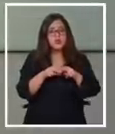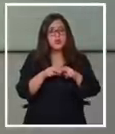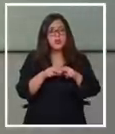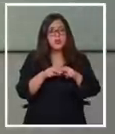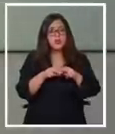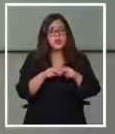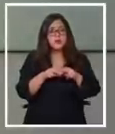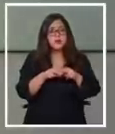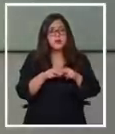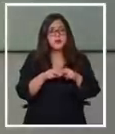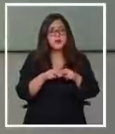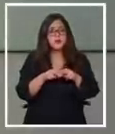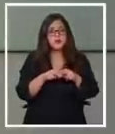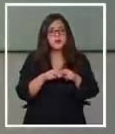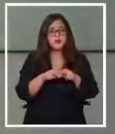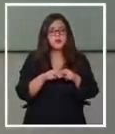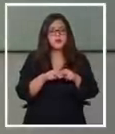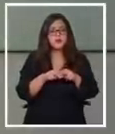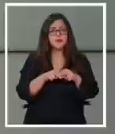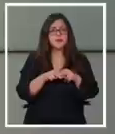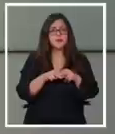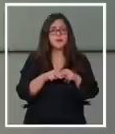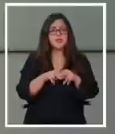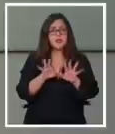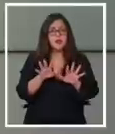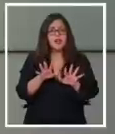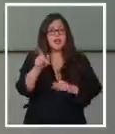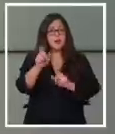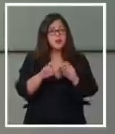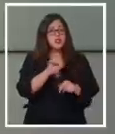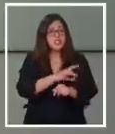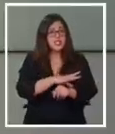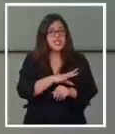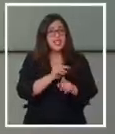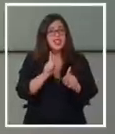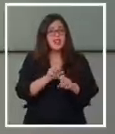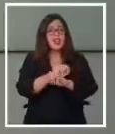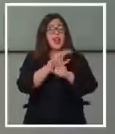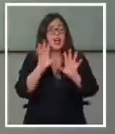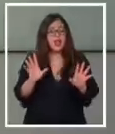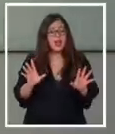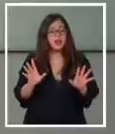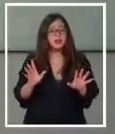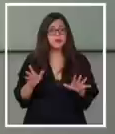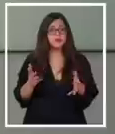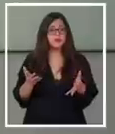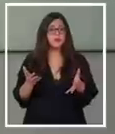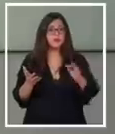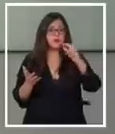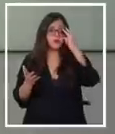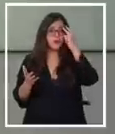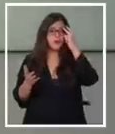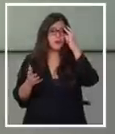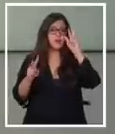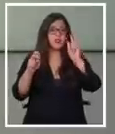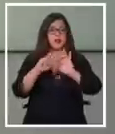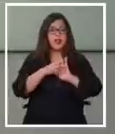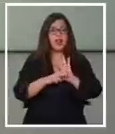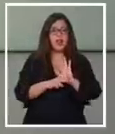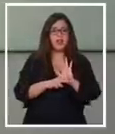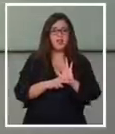no lo que los chilenos tienen que tener claro es que la reforma